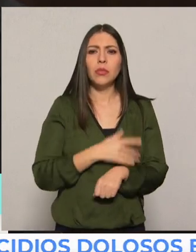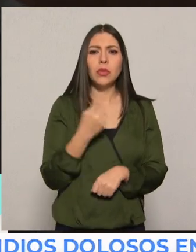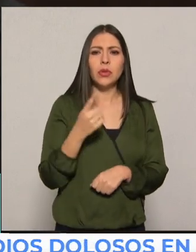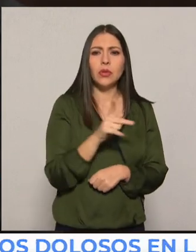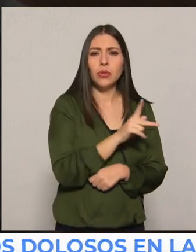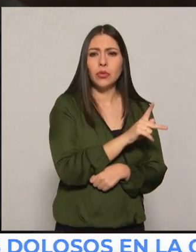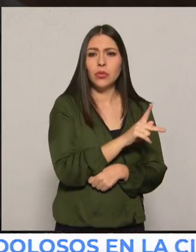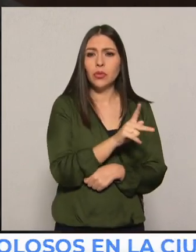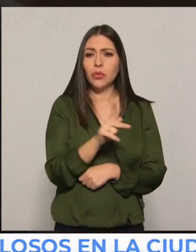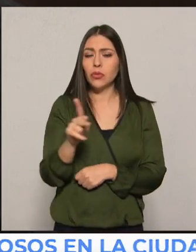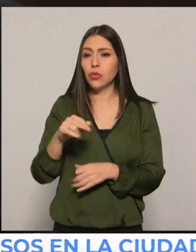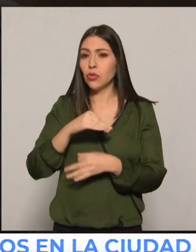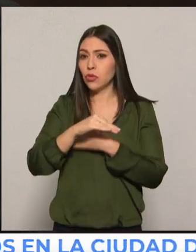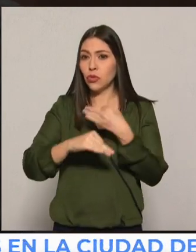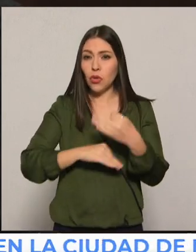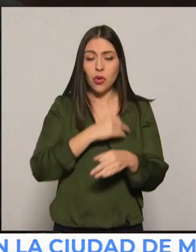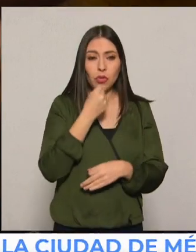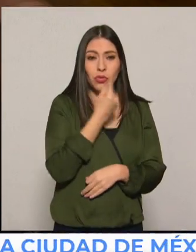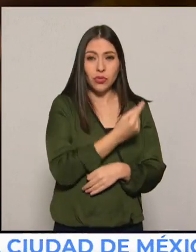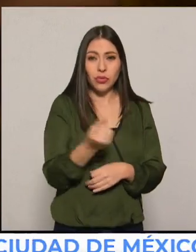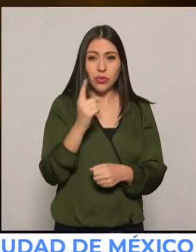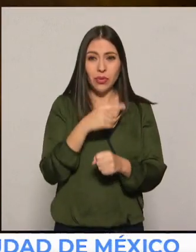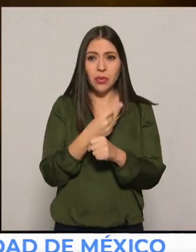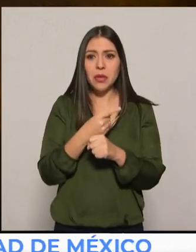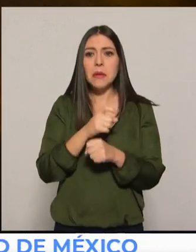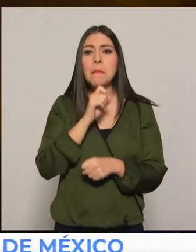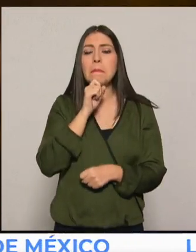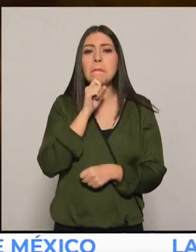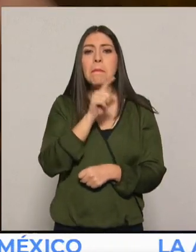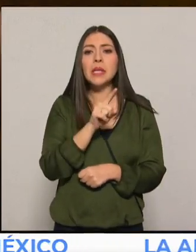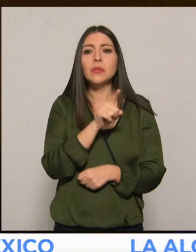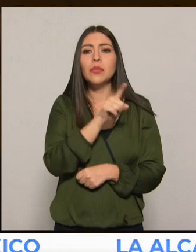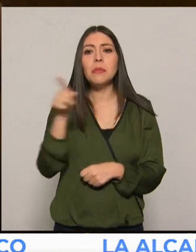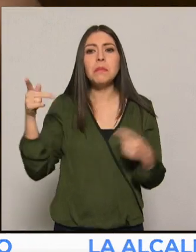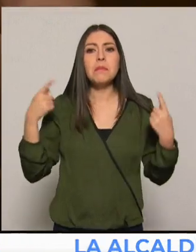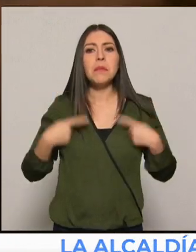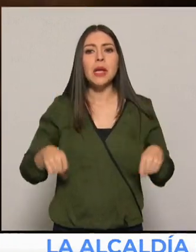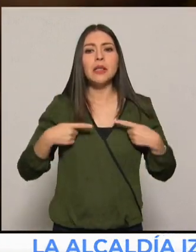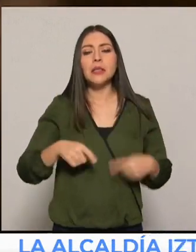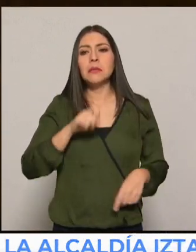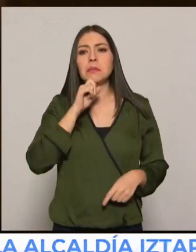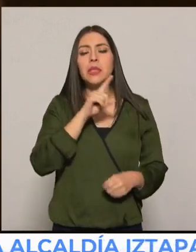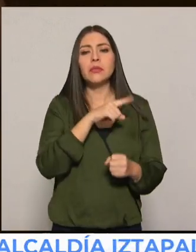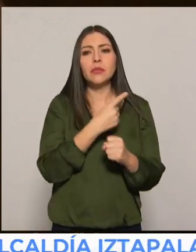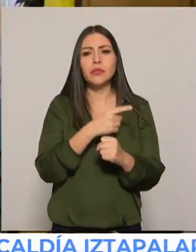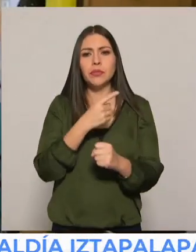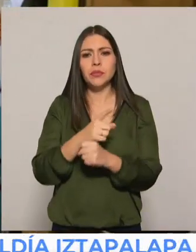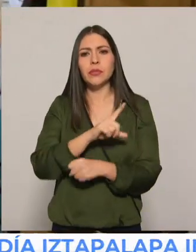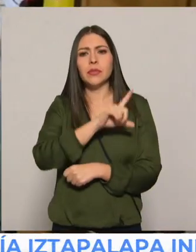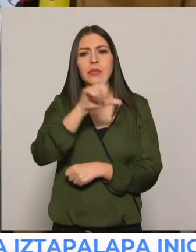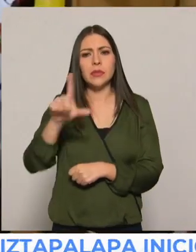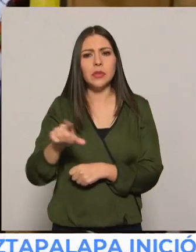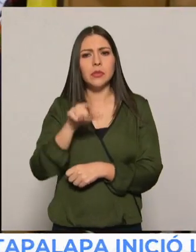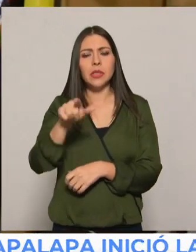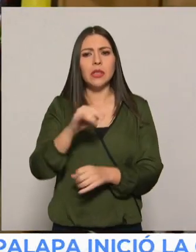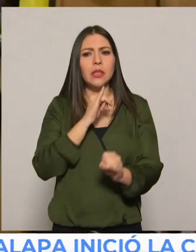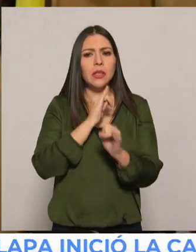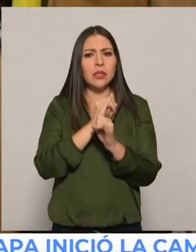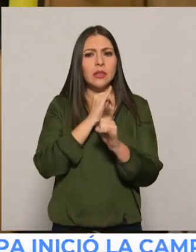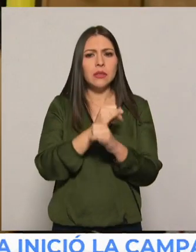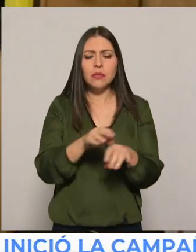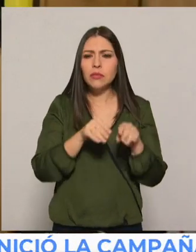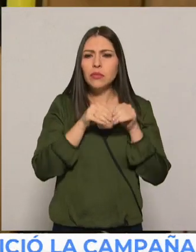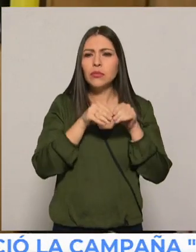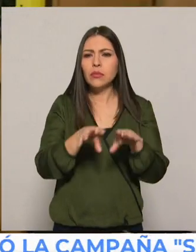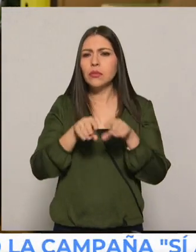sido violados por las mismas personas, ¿sí? Por medio de internet, desborda su pasión por ayudar a las víctimas, día y